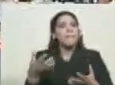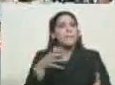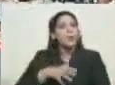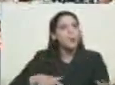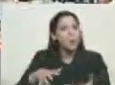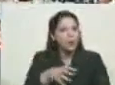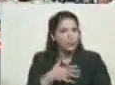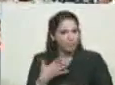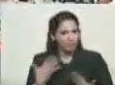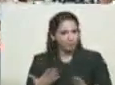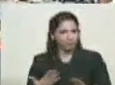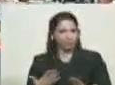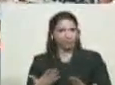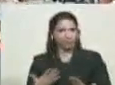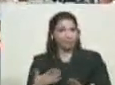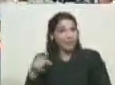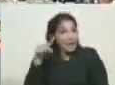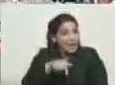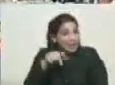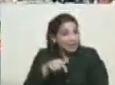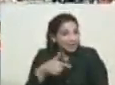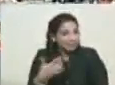este.